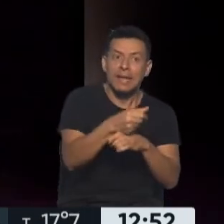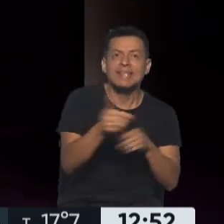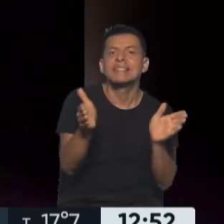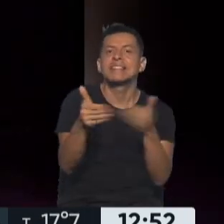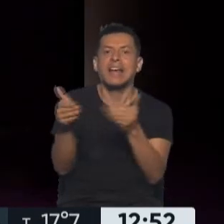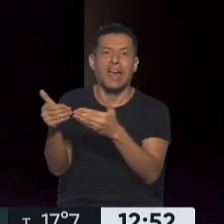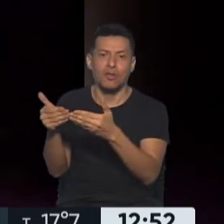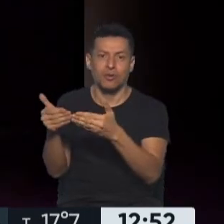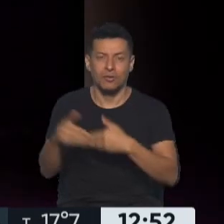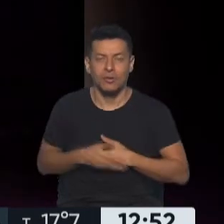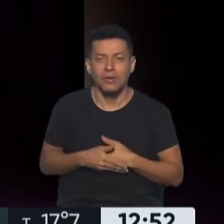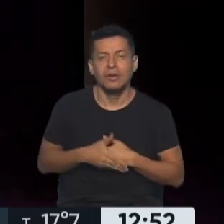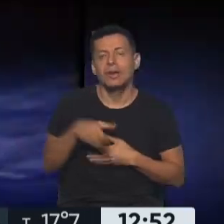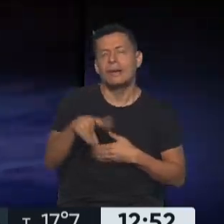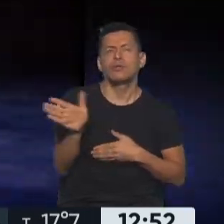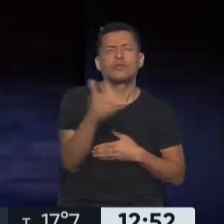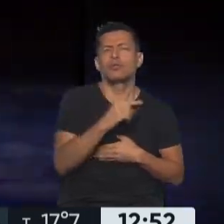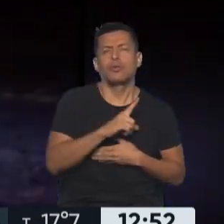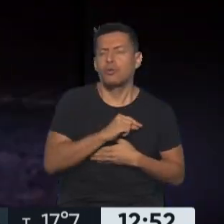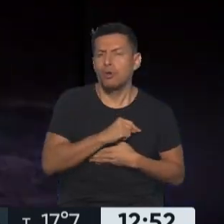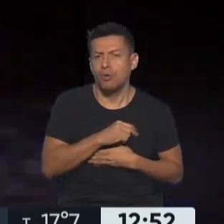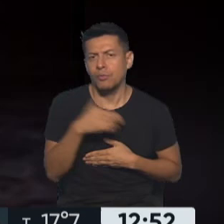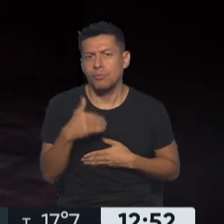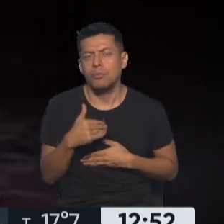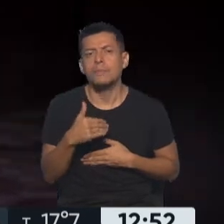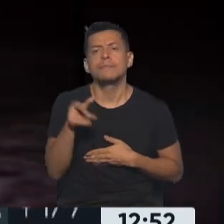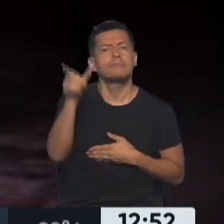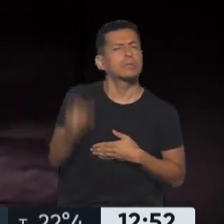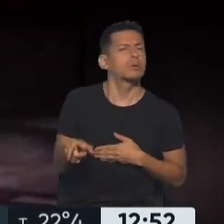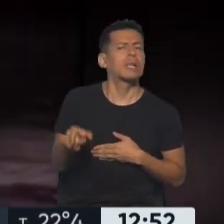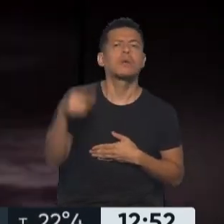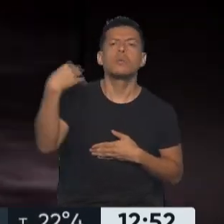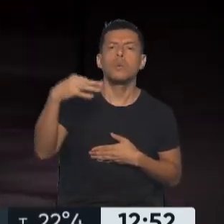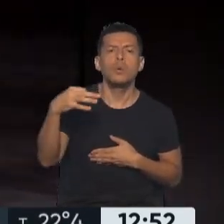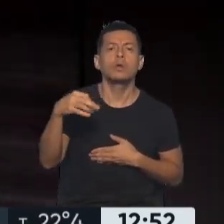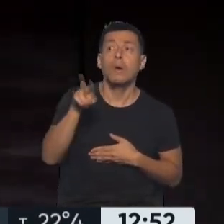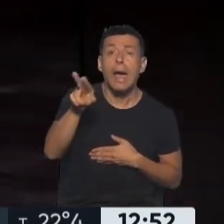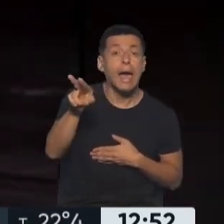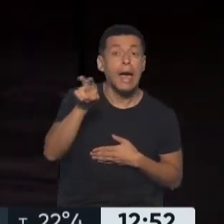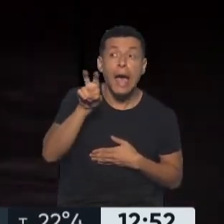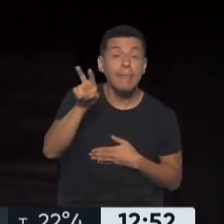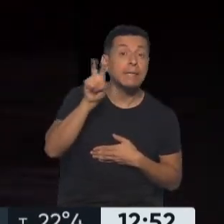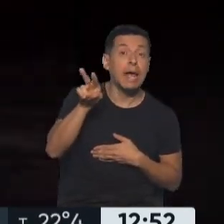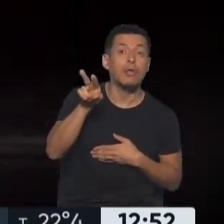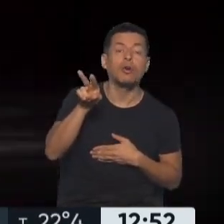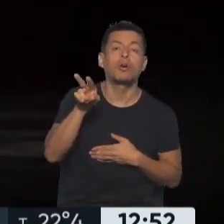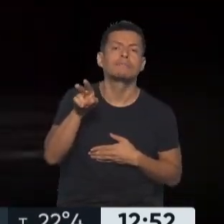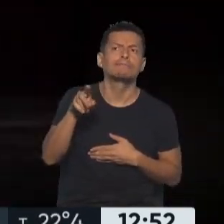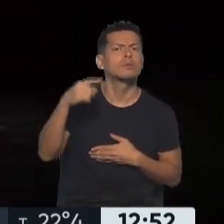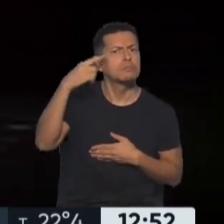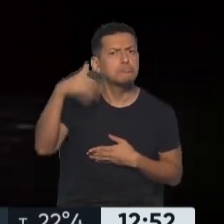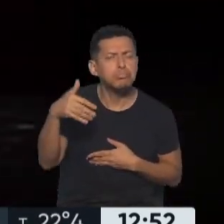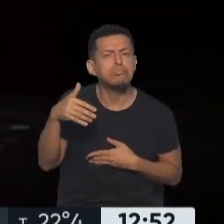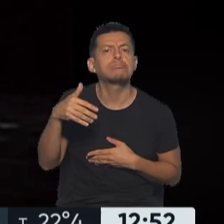del velatorio. La verdad que, bueno, hay mucho dolor en la comunidad teatral. Un personaje único, admirado, lúcido como pocos,